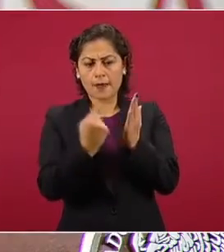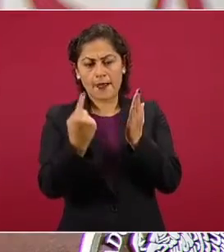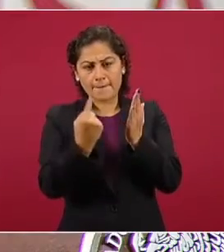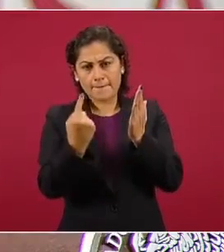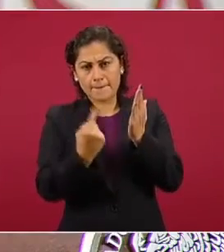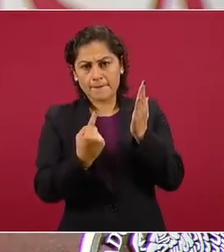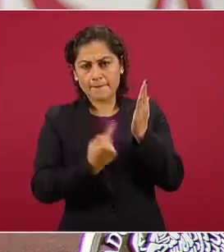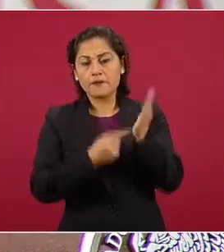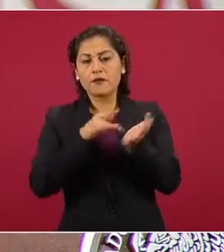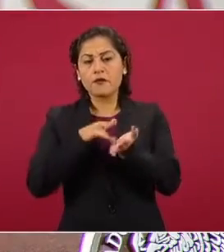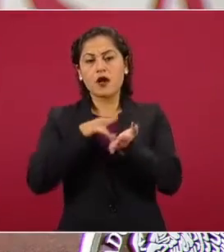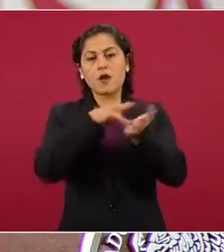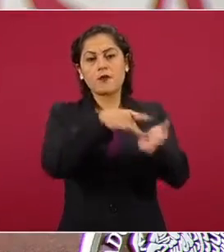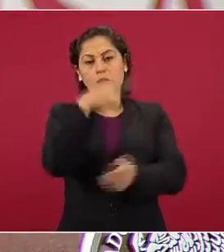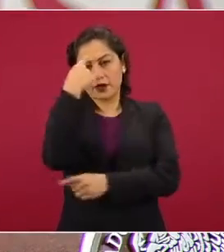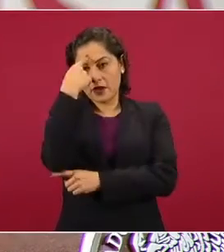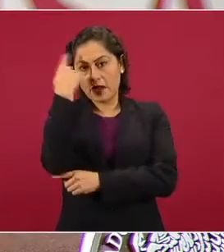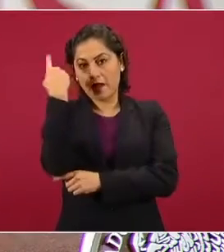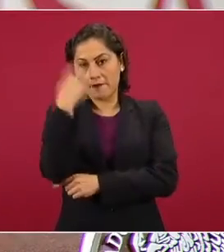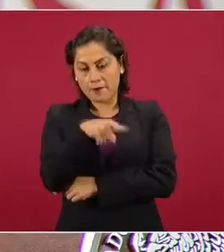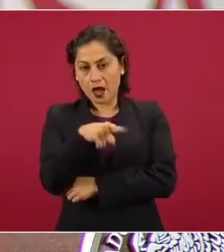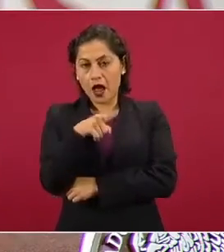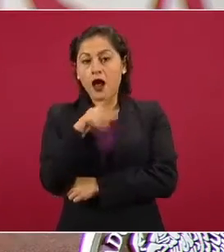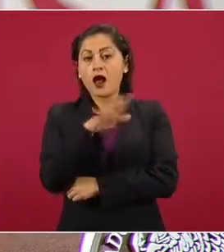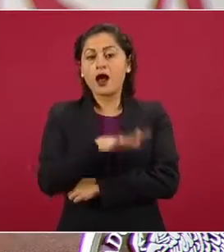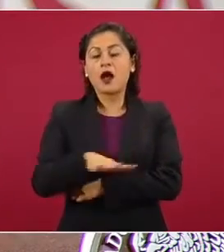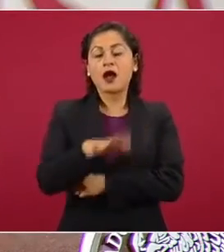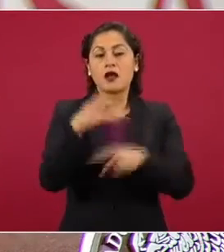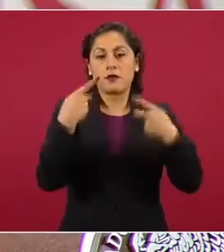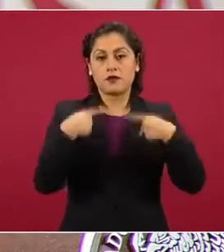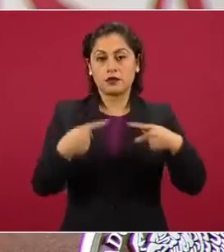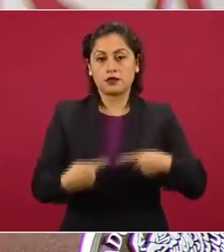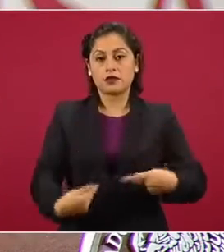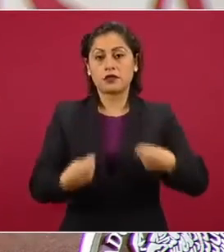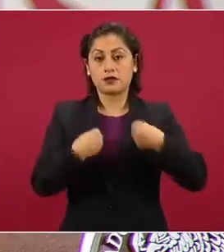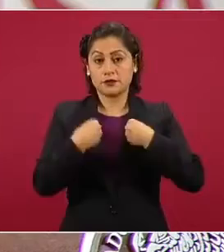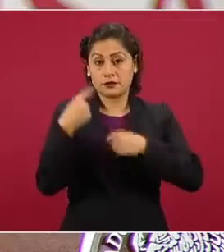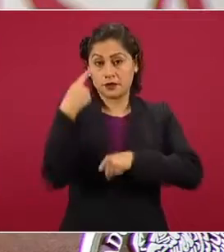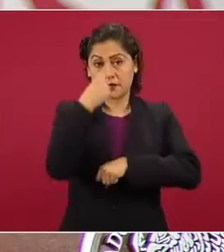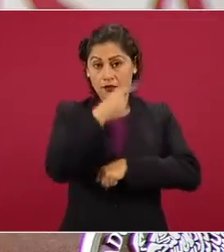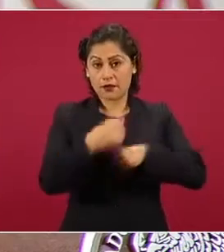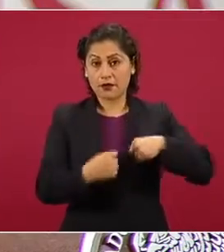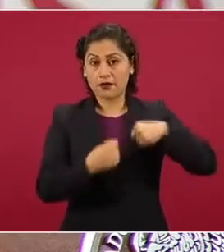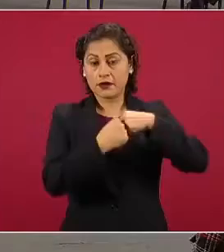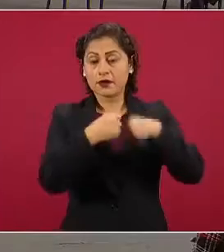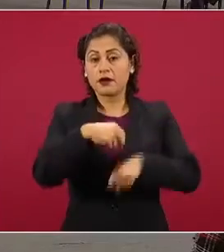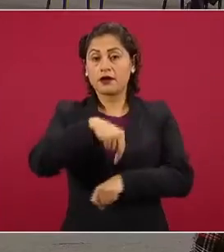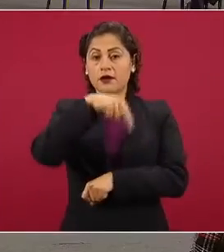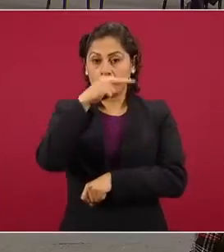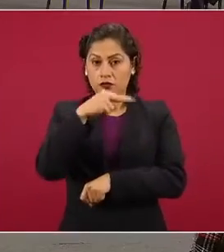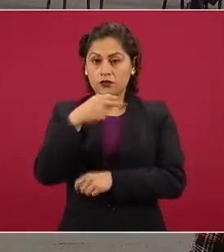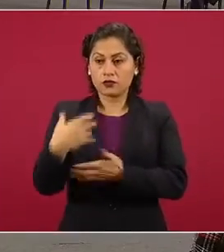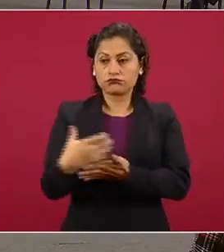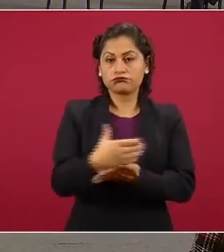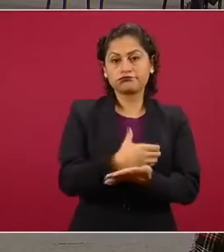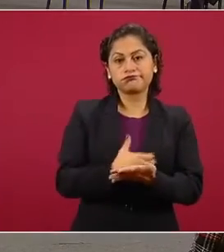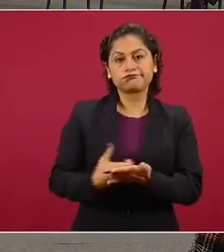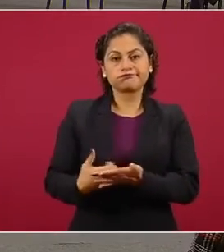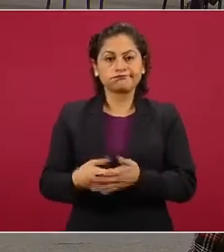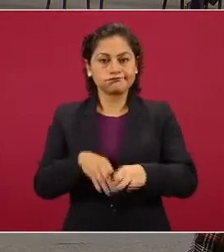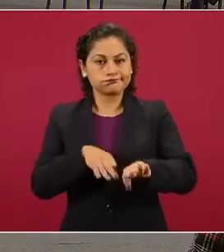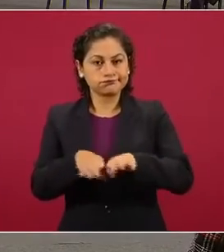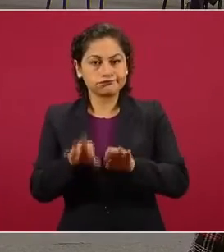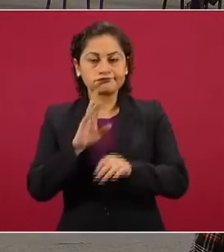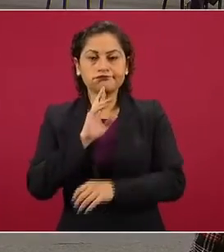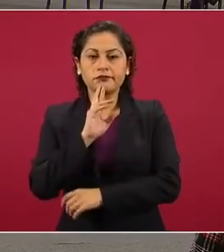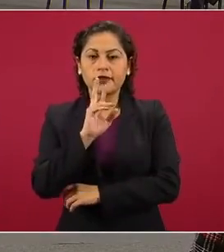capacidad adquisitiva del salario, de tal suerte que el salario aumenta en ese